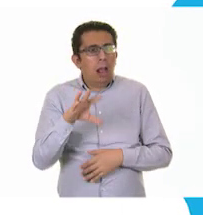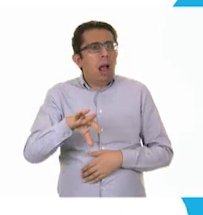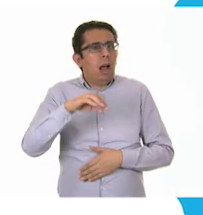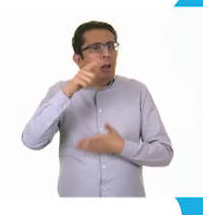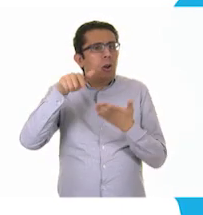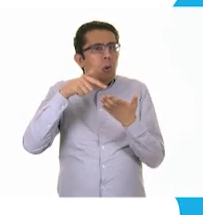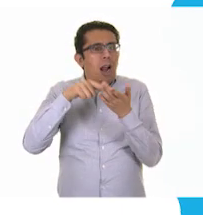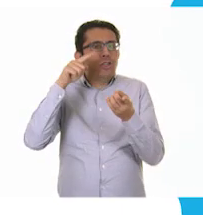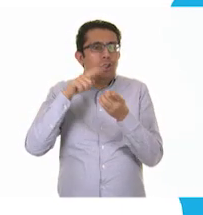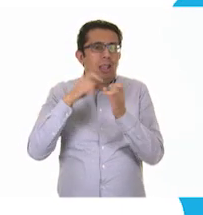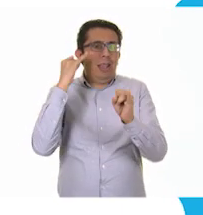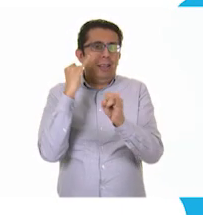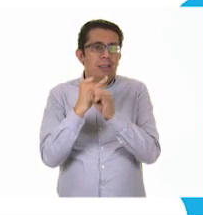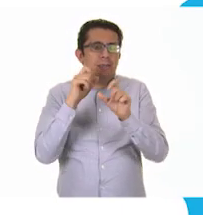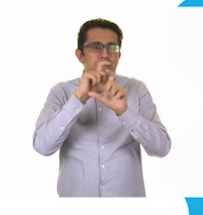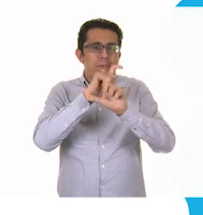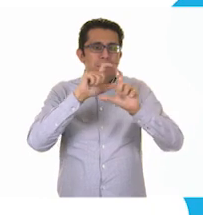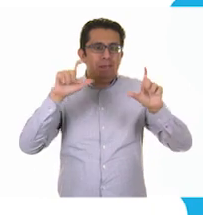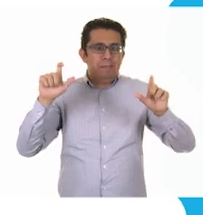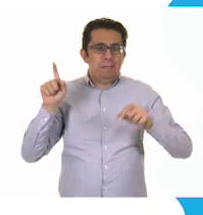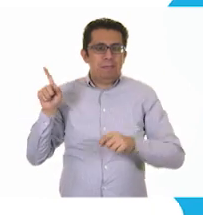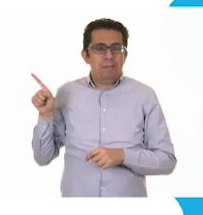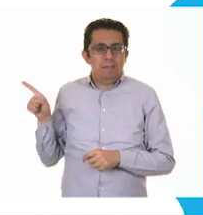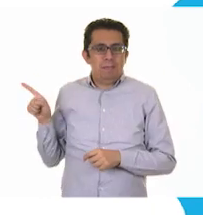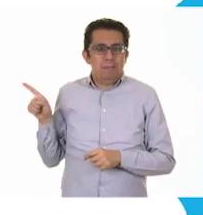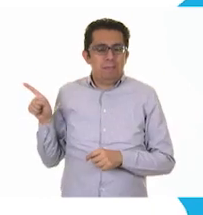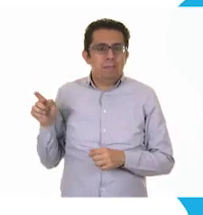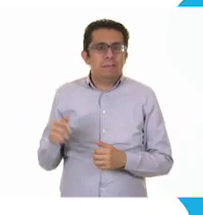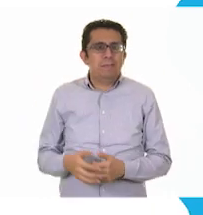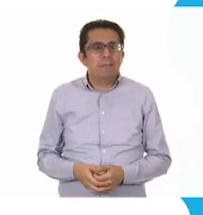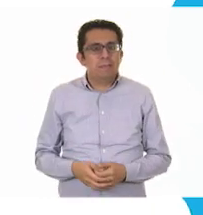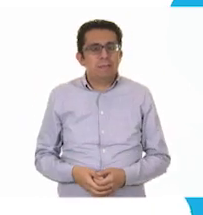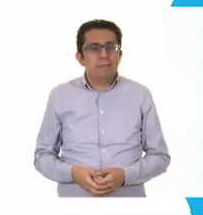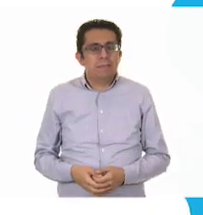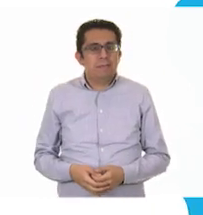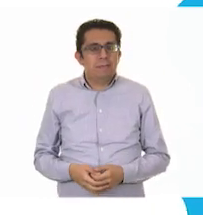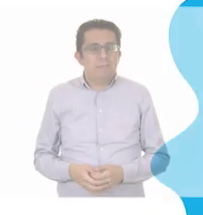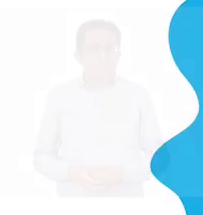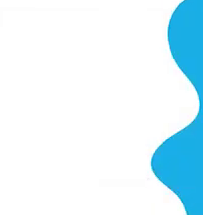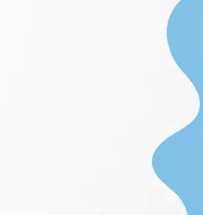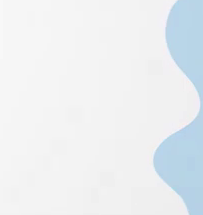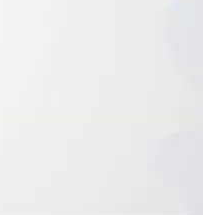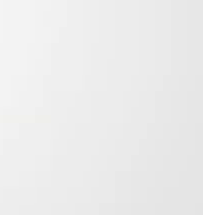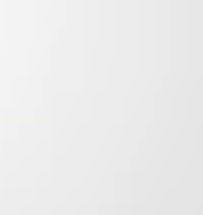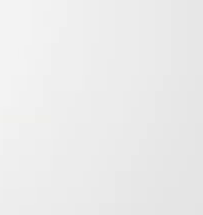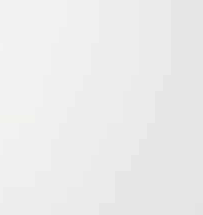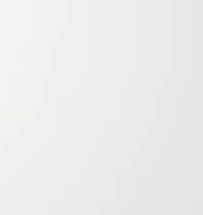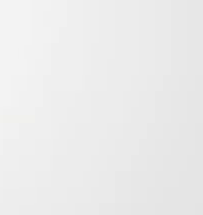la siguiente liga: aprendeencasa.cep.gob.mx.